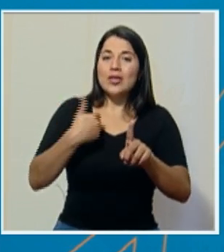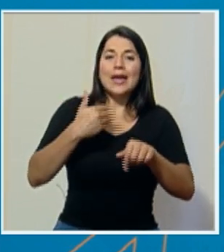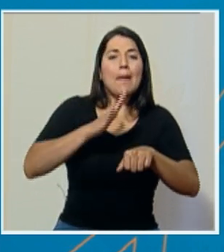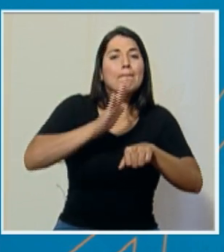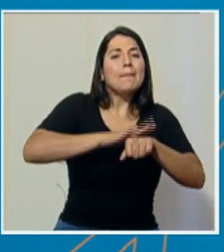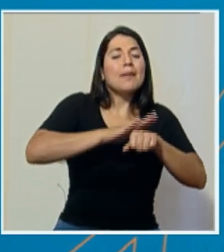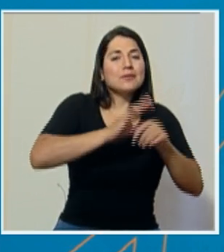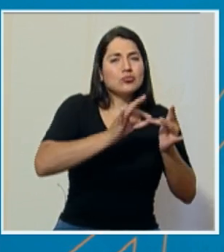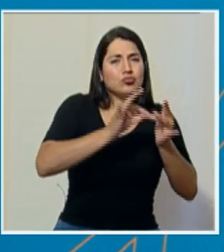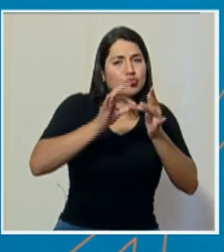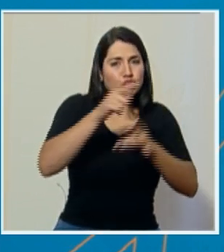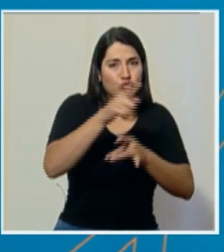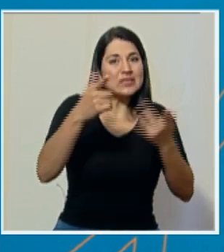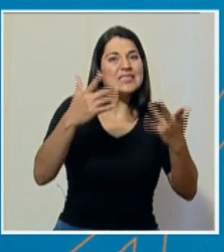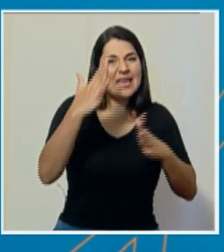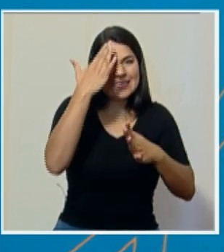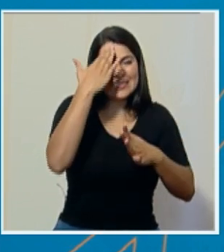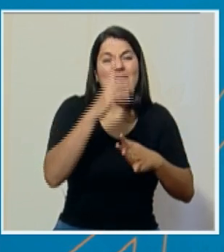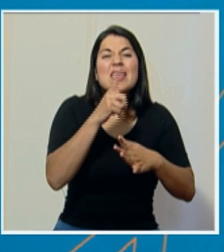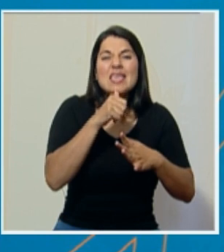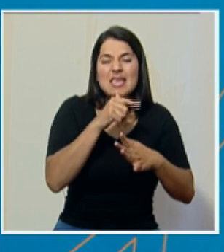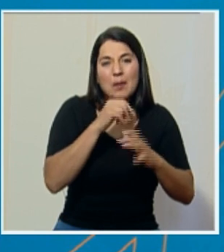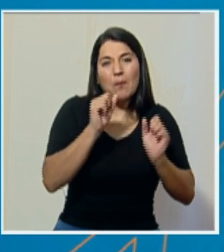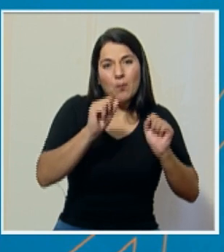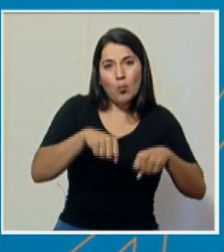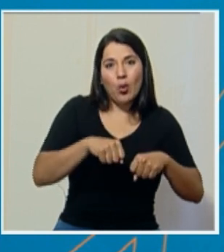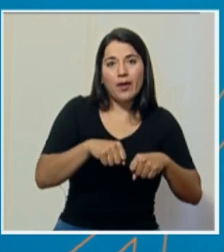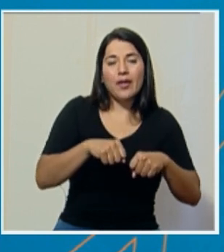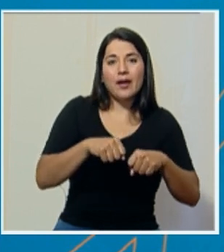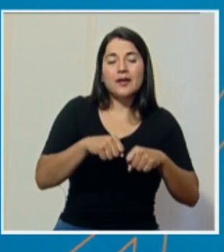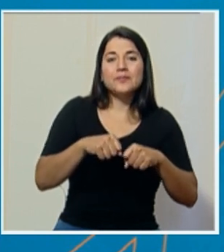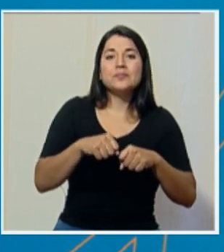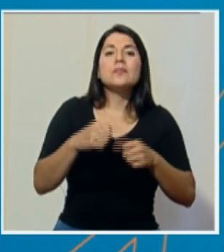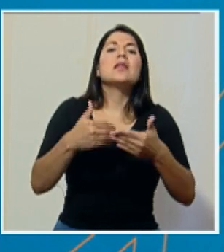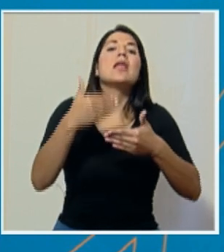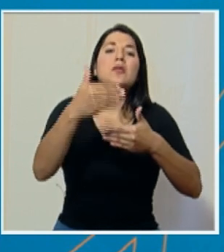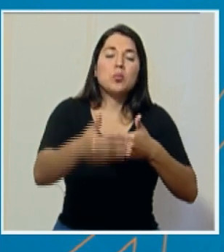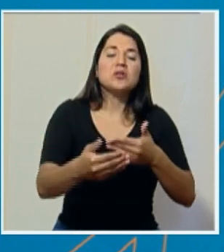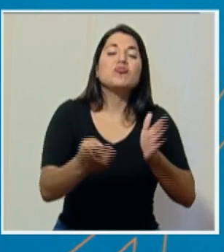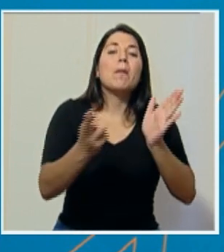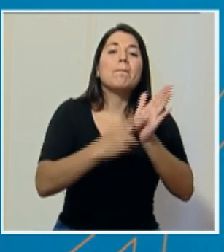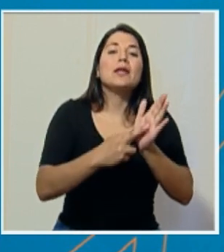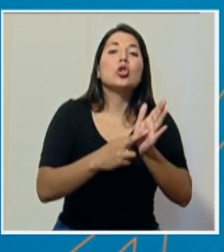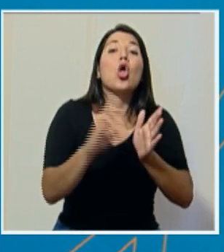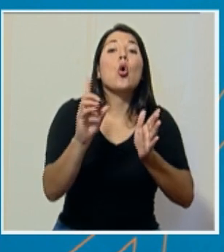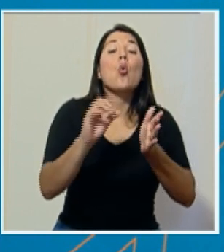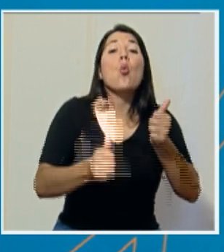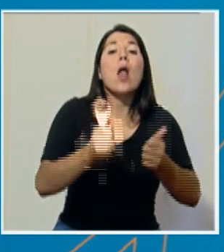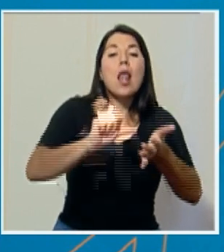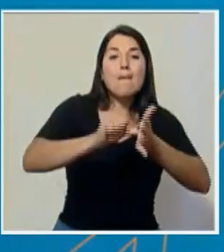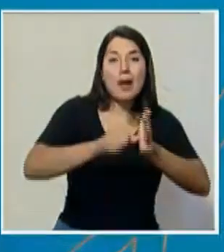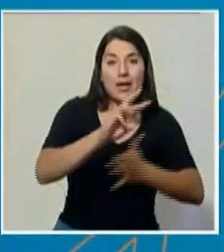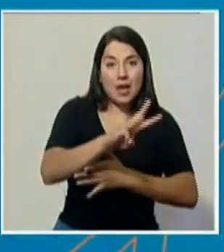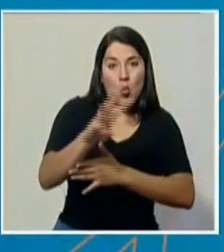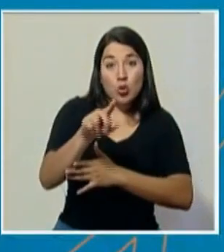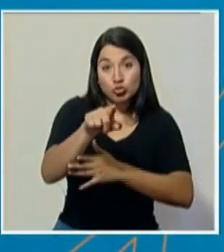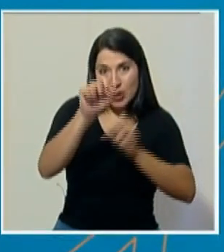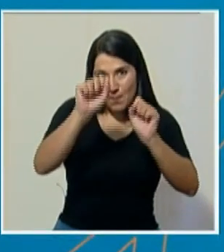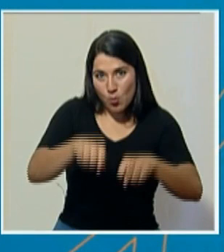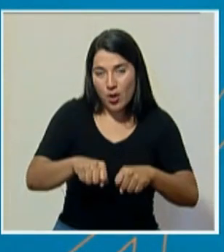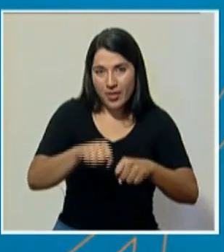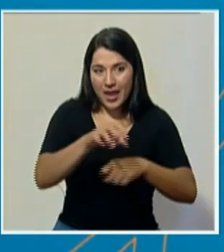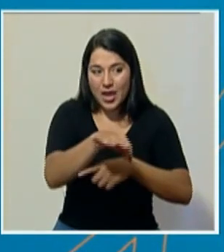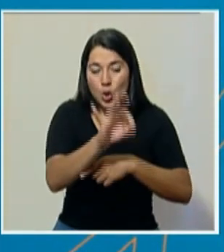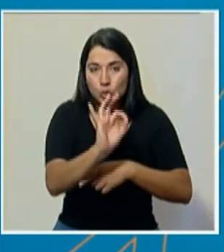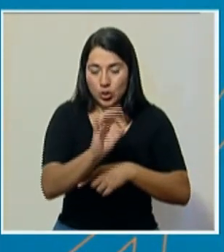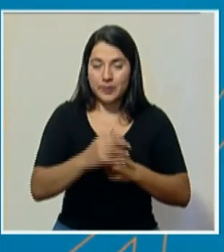que está debidamente publicada y al final voy a repasar el sitio donde podemos encontrarla. Recordar que